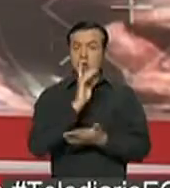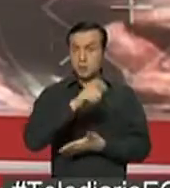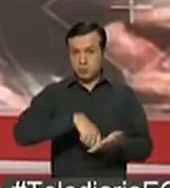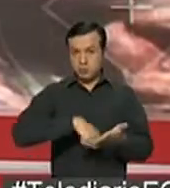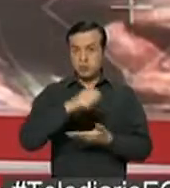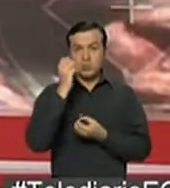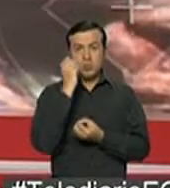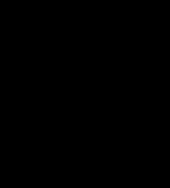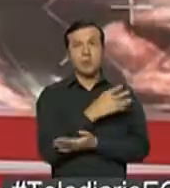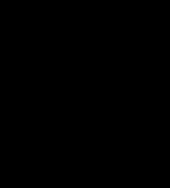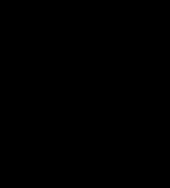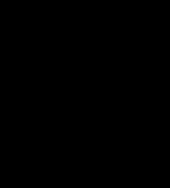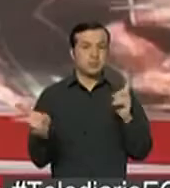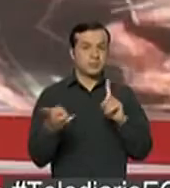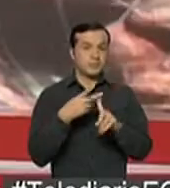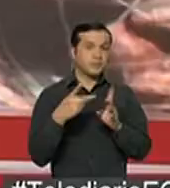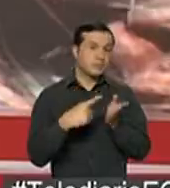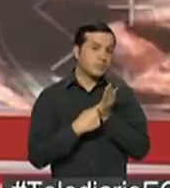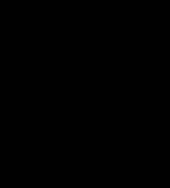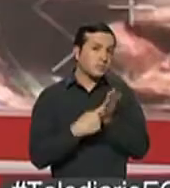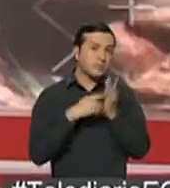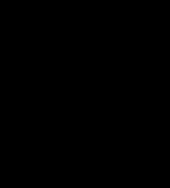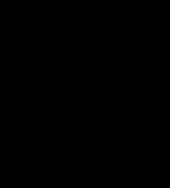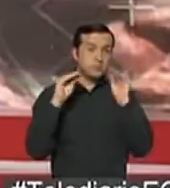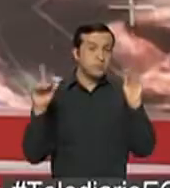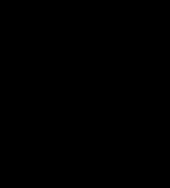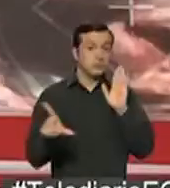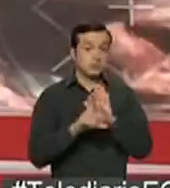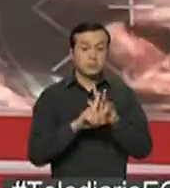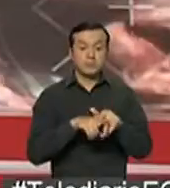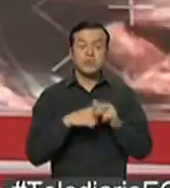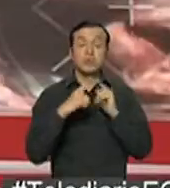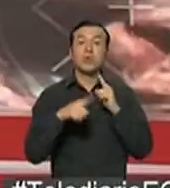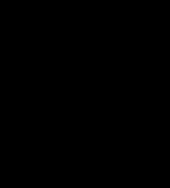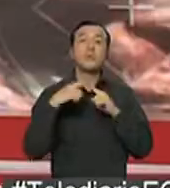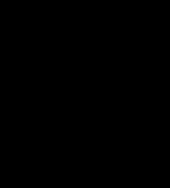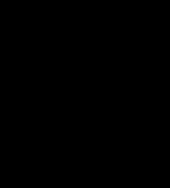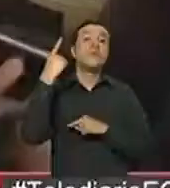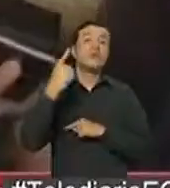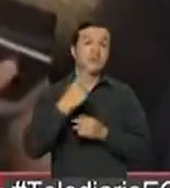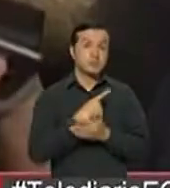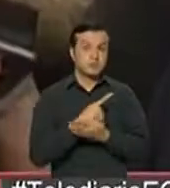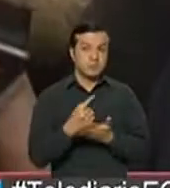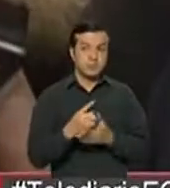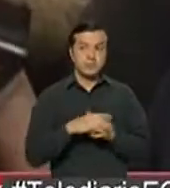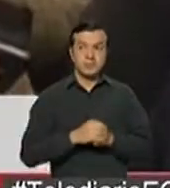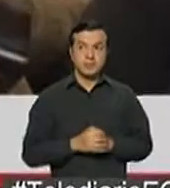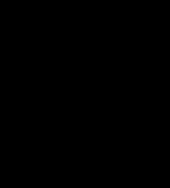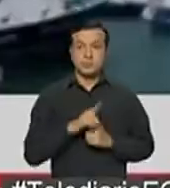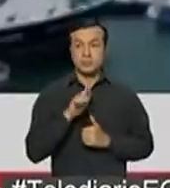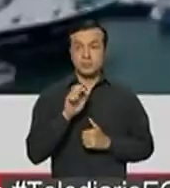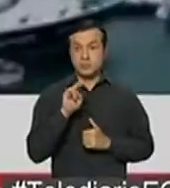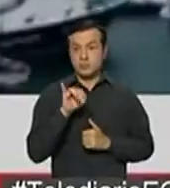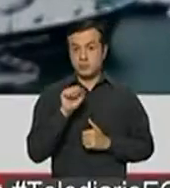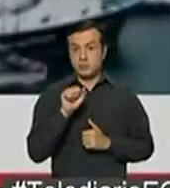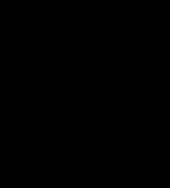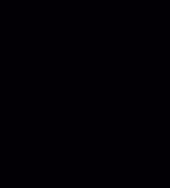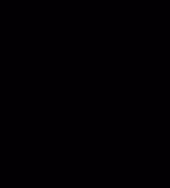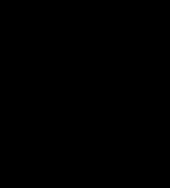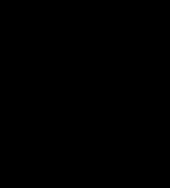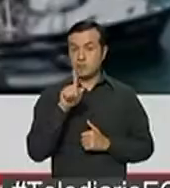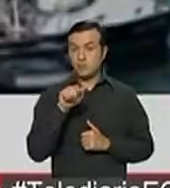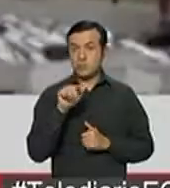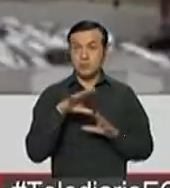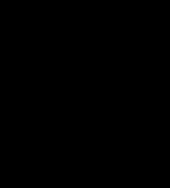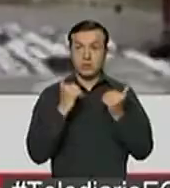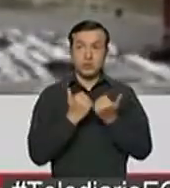informe para segundo debate y espera que la ley esté lista el próximo mes. Según Lenín Plaza, quien lidera la mesa de